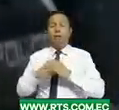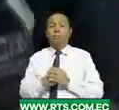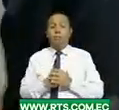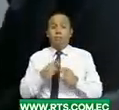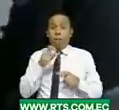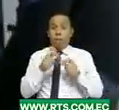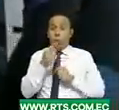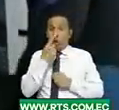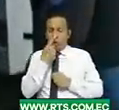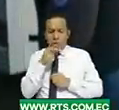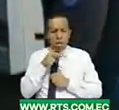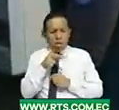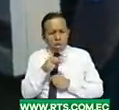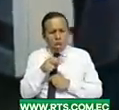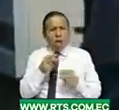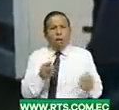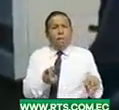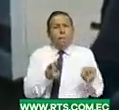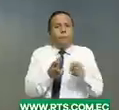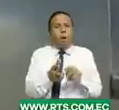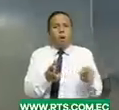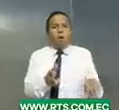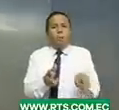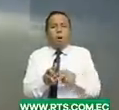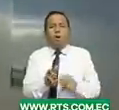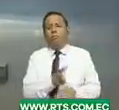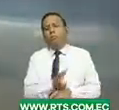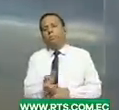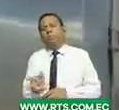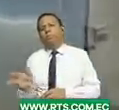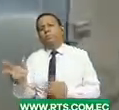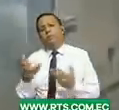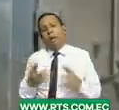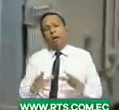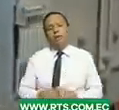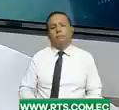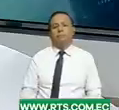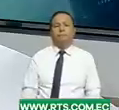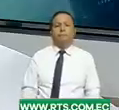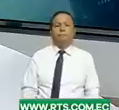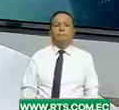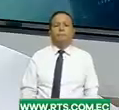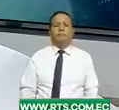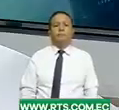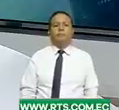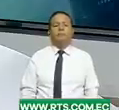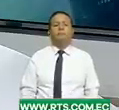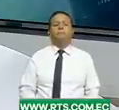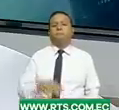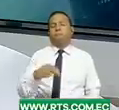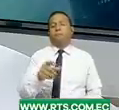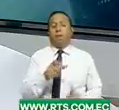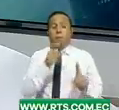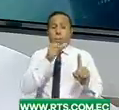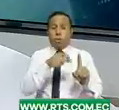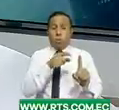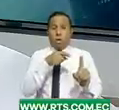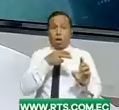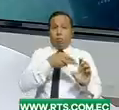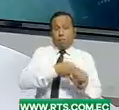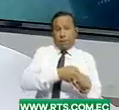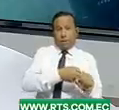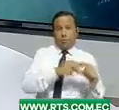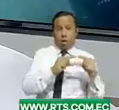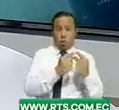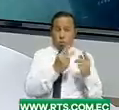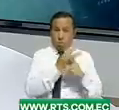centro forense, informó Iván Casamen. Detienen a un miembro de un grupo delictivo en Riobamba, provincia de Chimborazo.